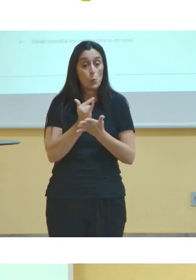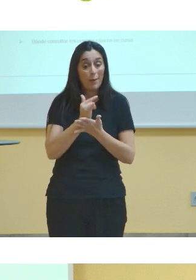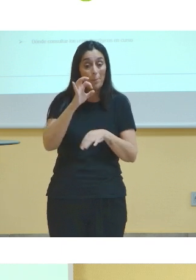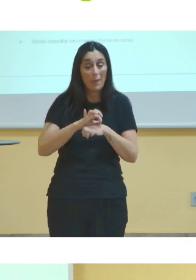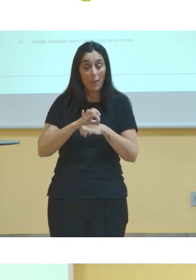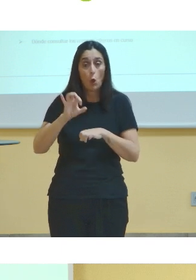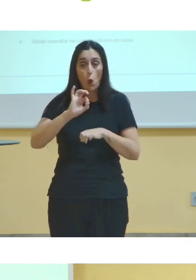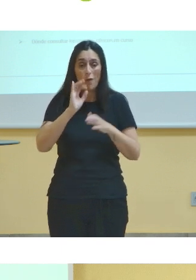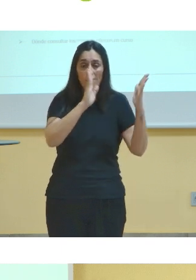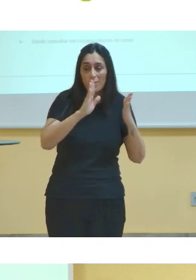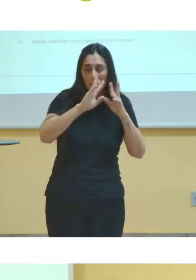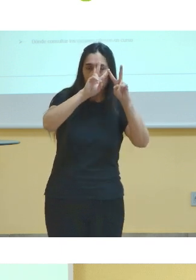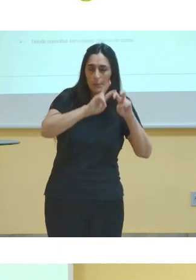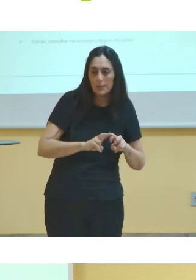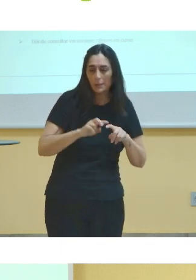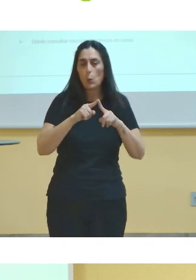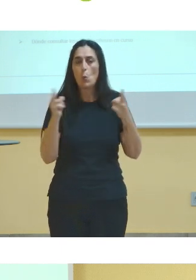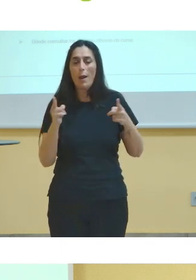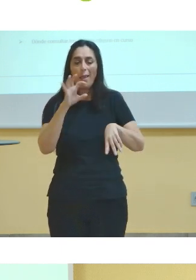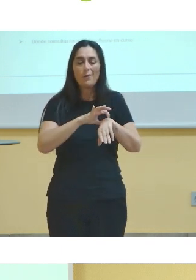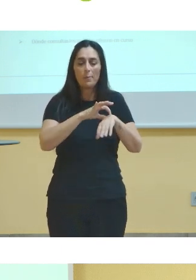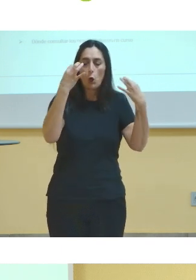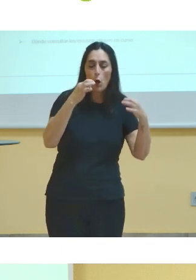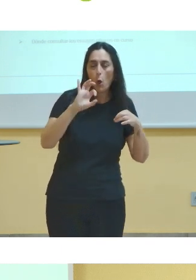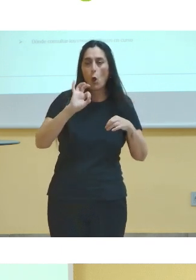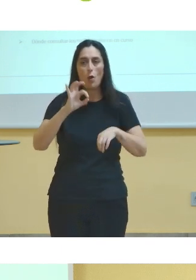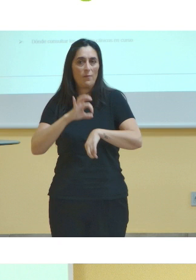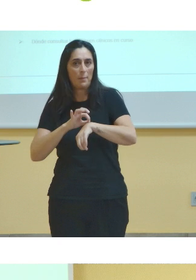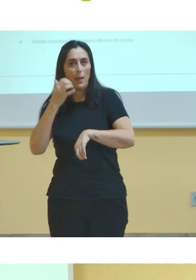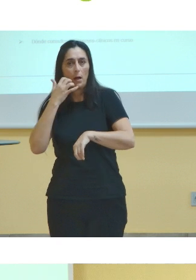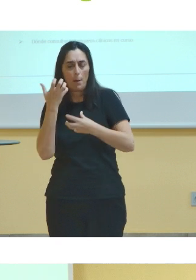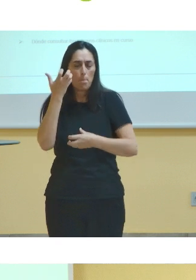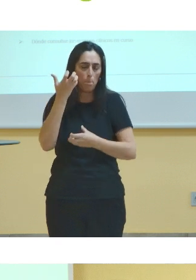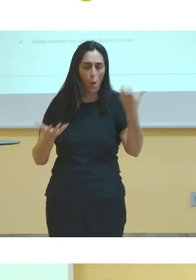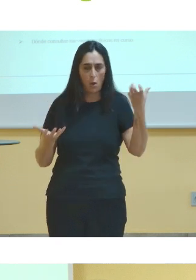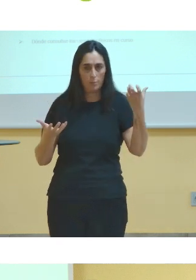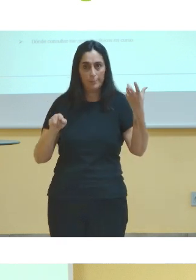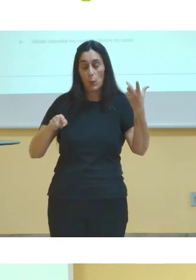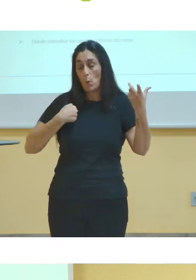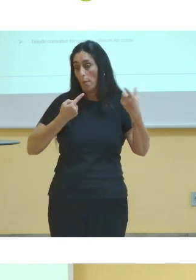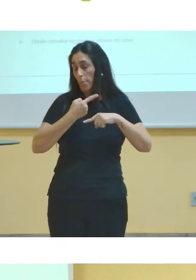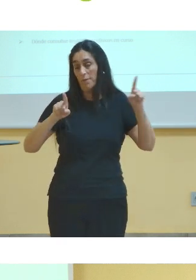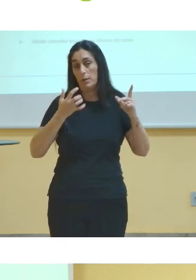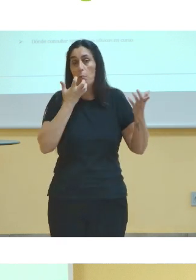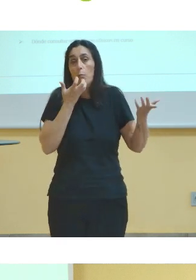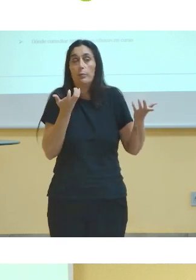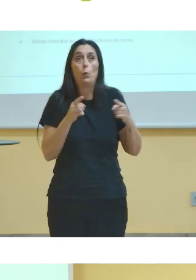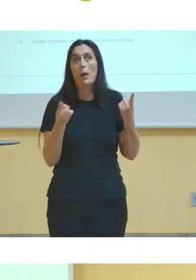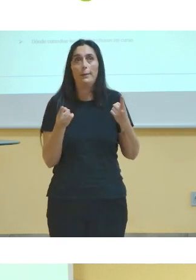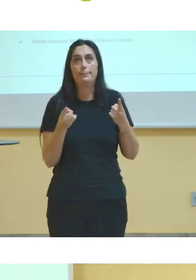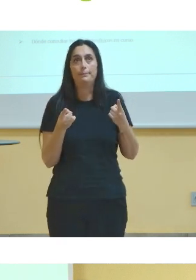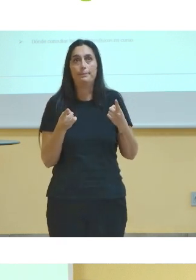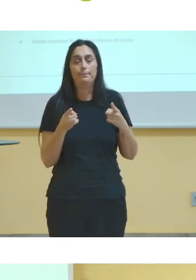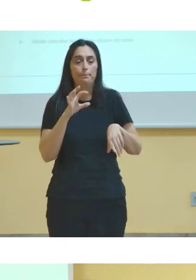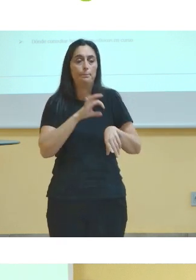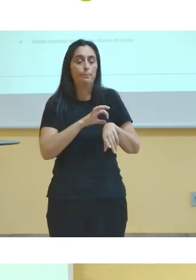las fases de investigación entre una patología normal y una patología rara. Hay muchas diferencias, entre ellas que no puedes desarrollar un ensayo clínico